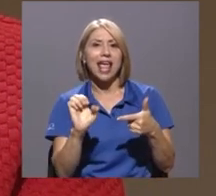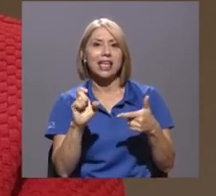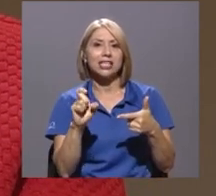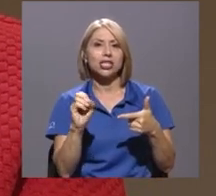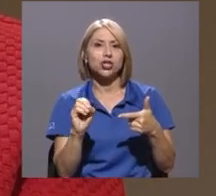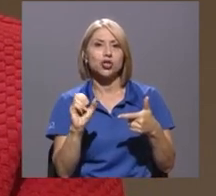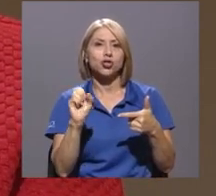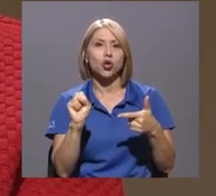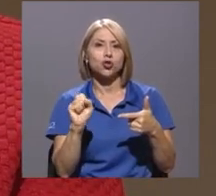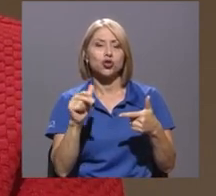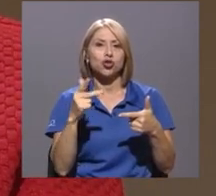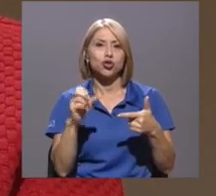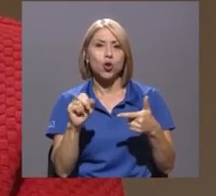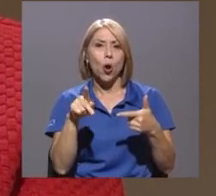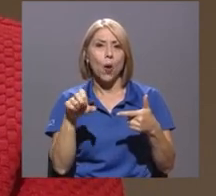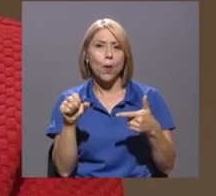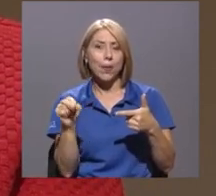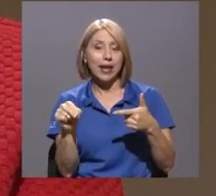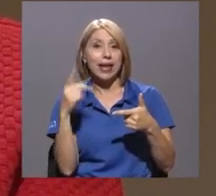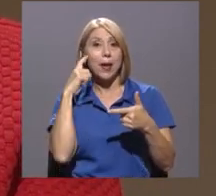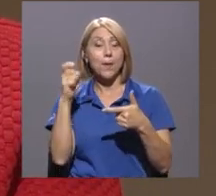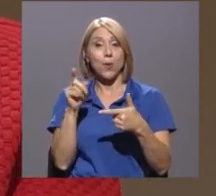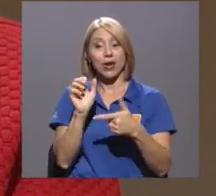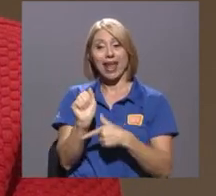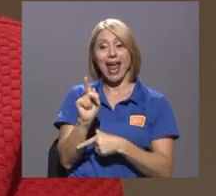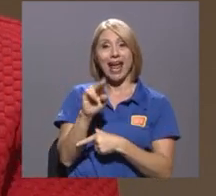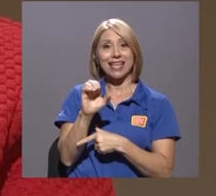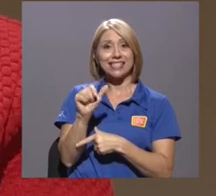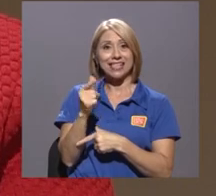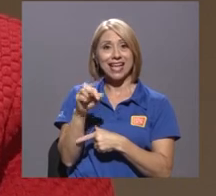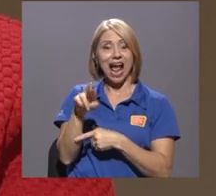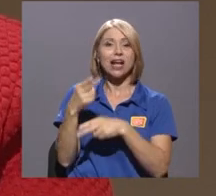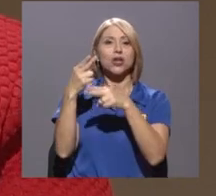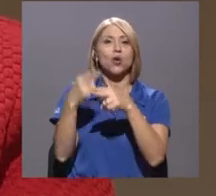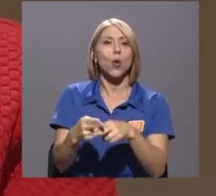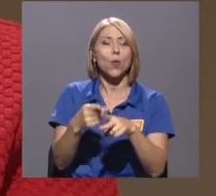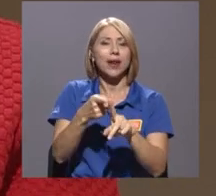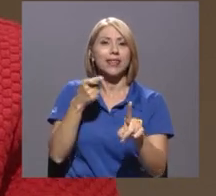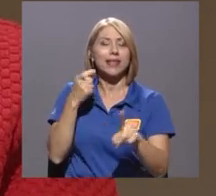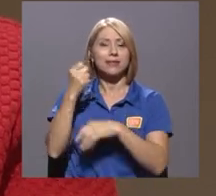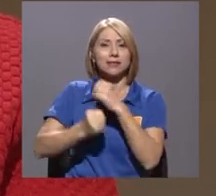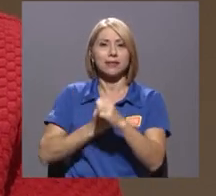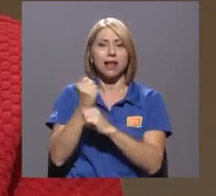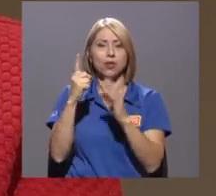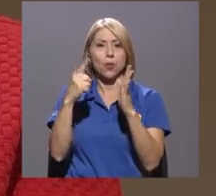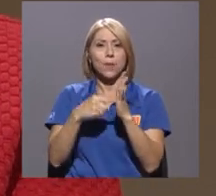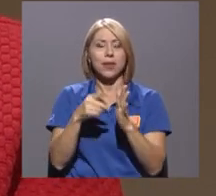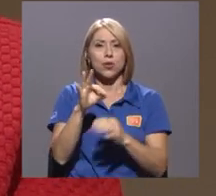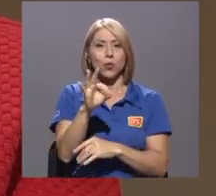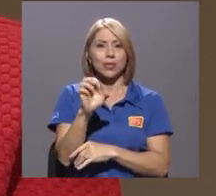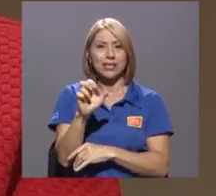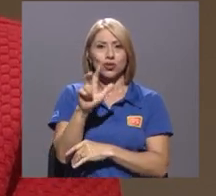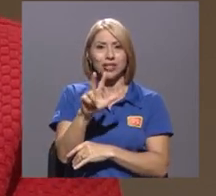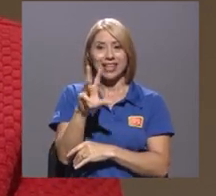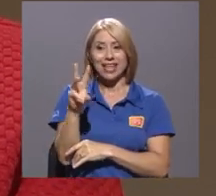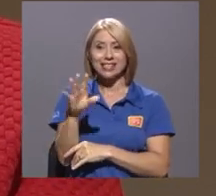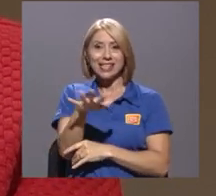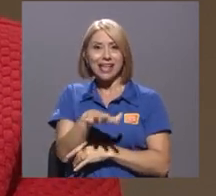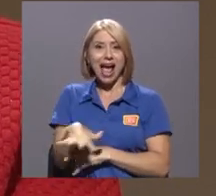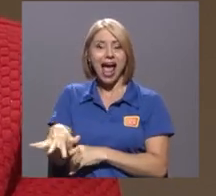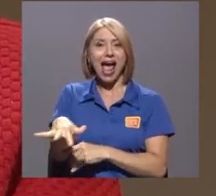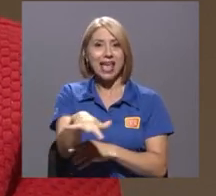porque aquisgrán era desde el año 936 el lugar donde se